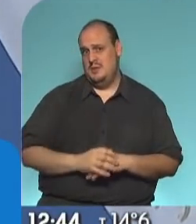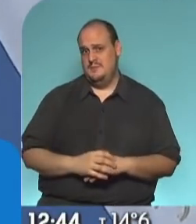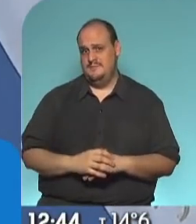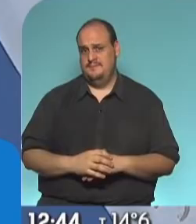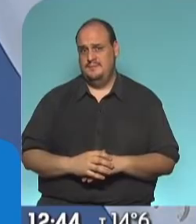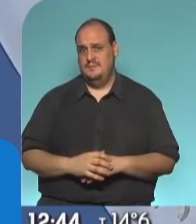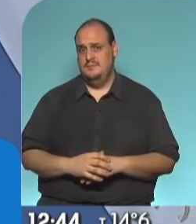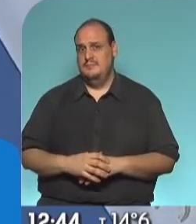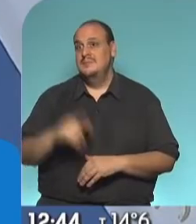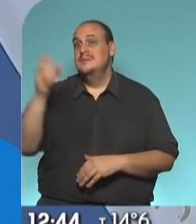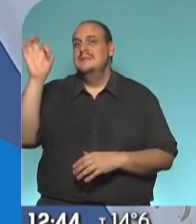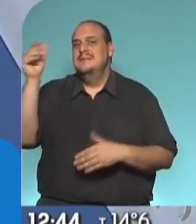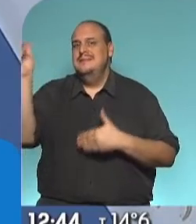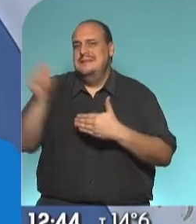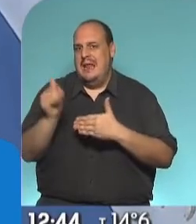Solo se acercó.